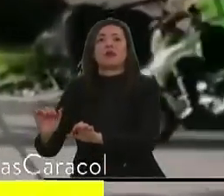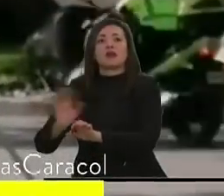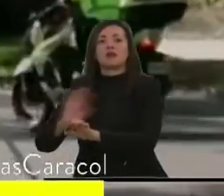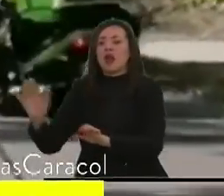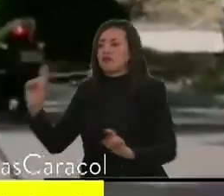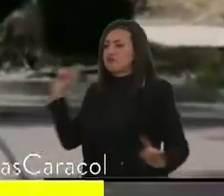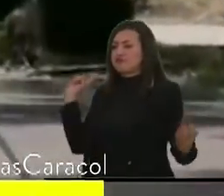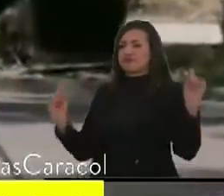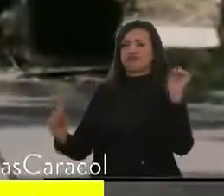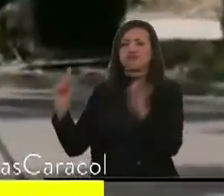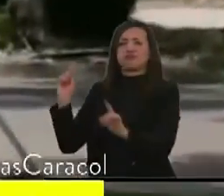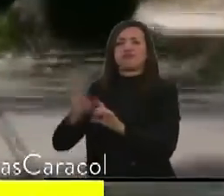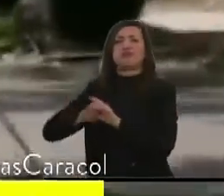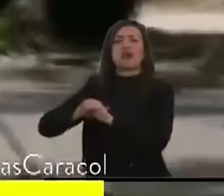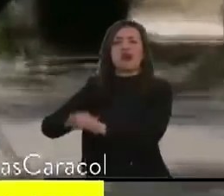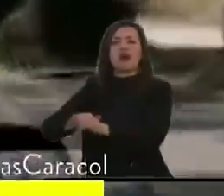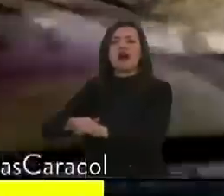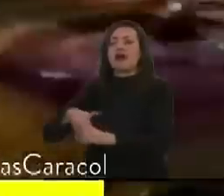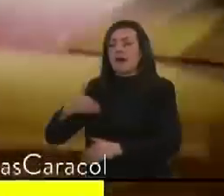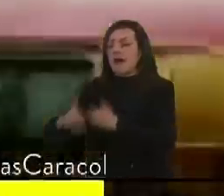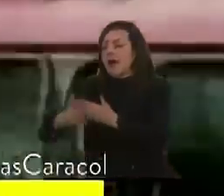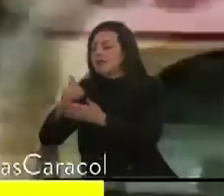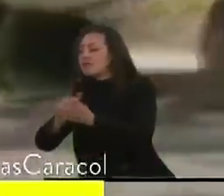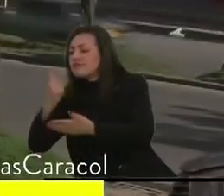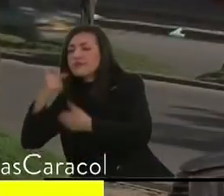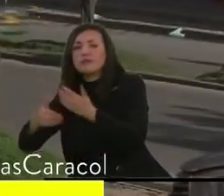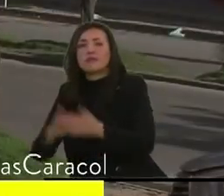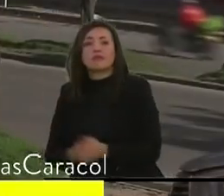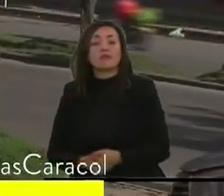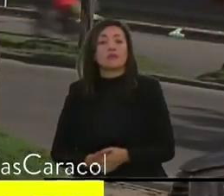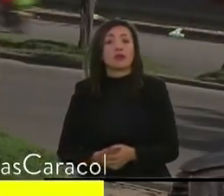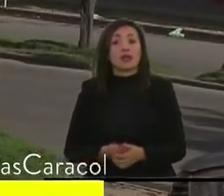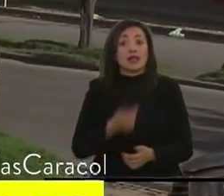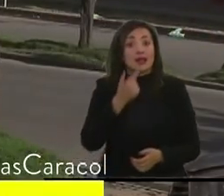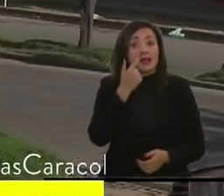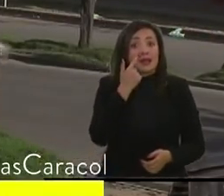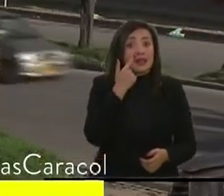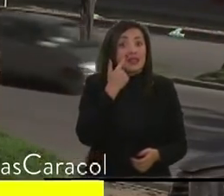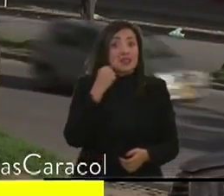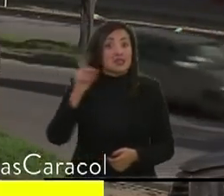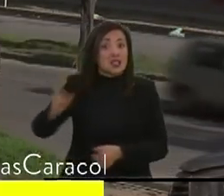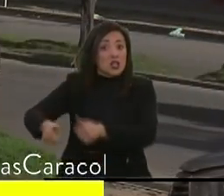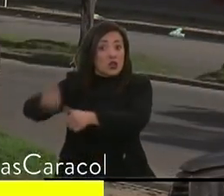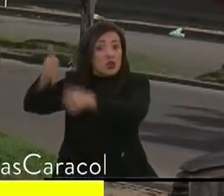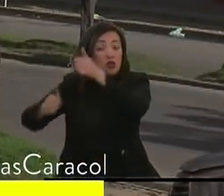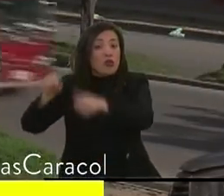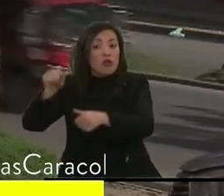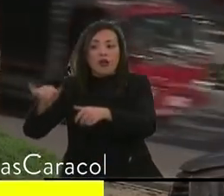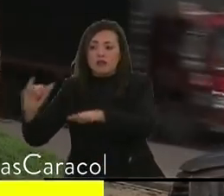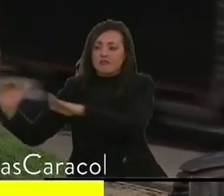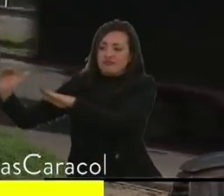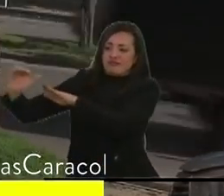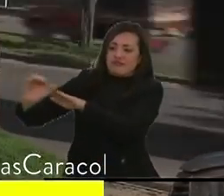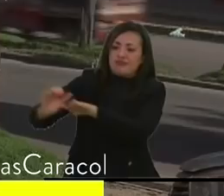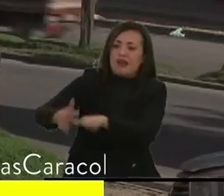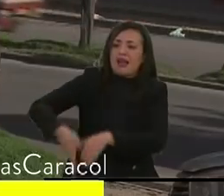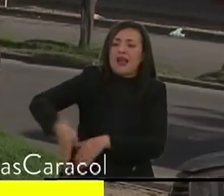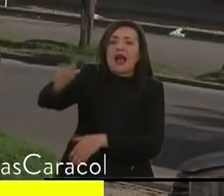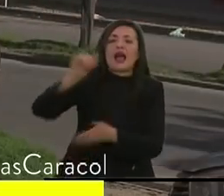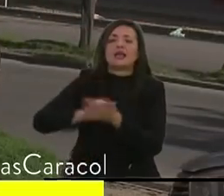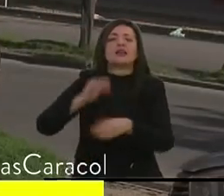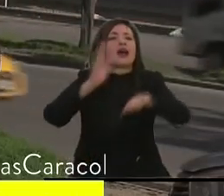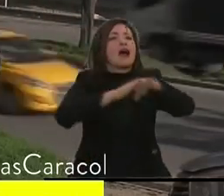tránsito, quienes acompañan el procedimiento. El señor agente lo bajó a la calle y enseguida llamó a la grúa y